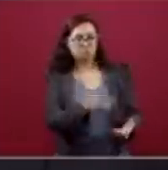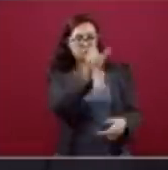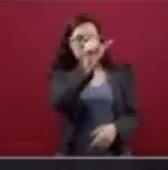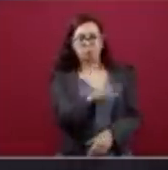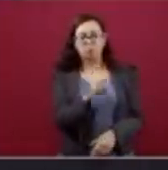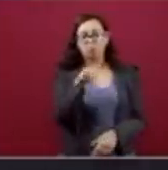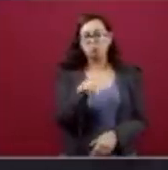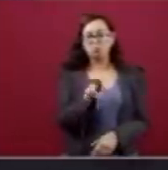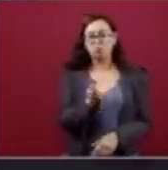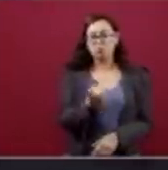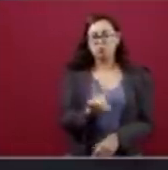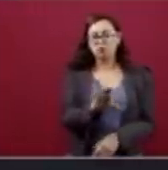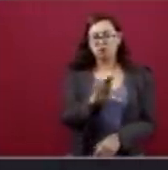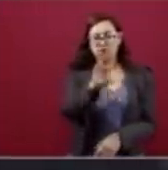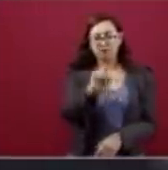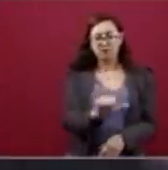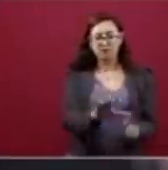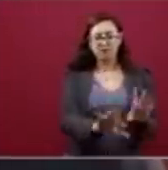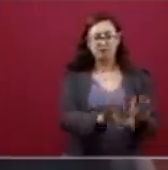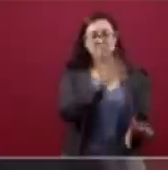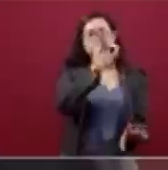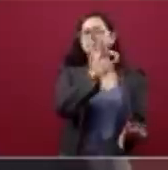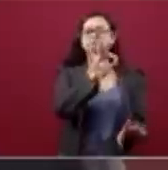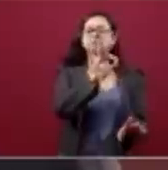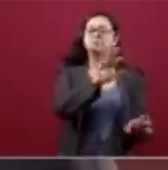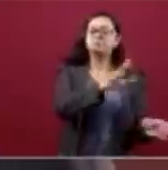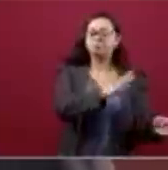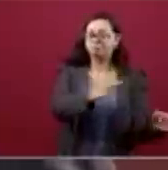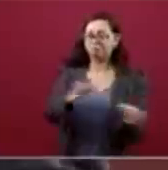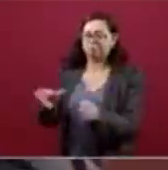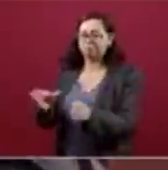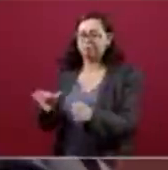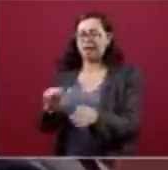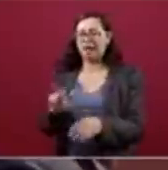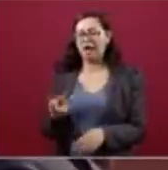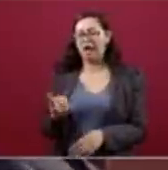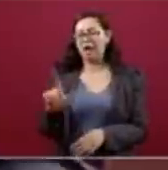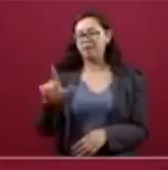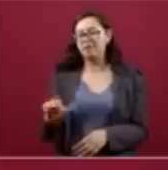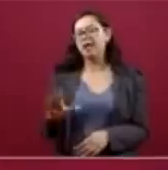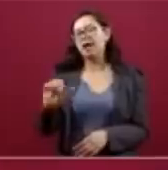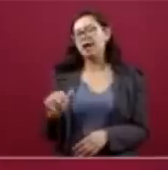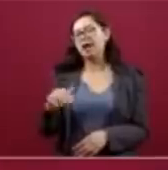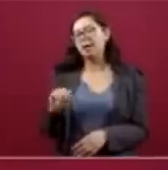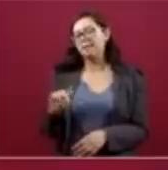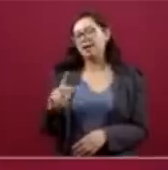por el general Ávila Camacho, porque eran dos posturas.